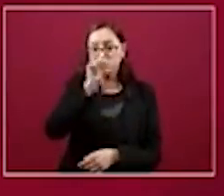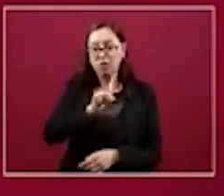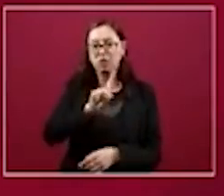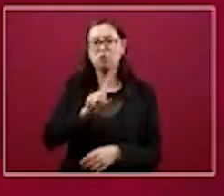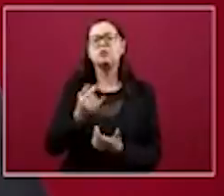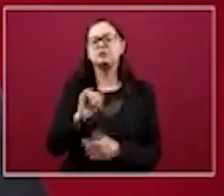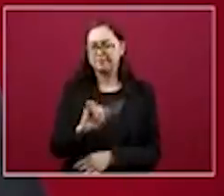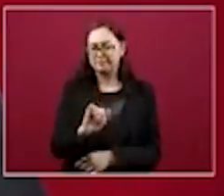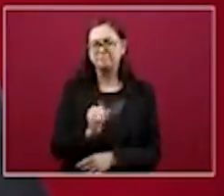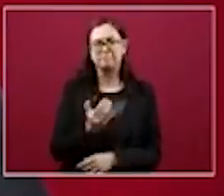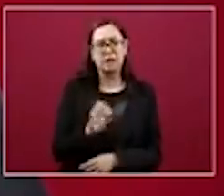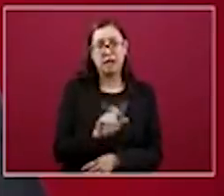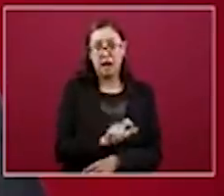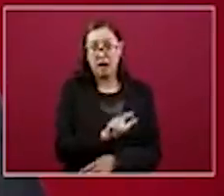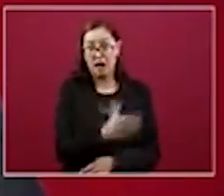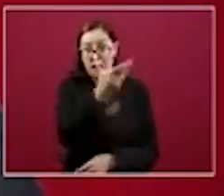con